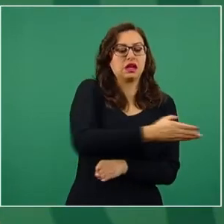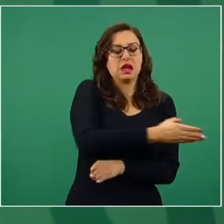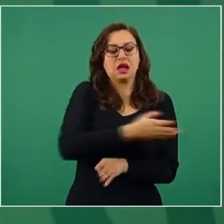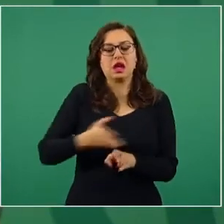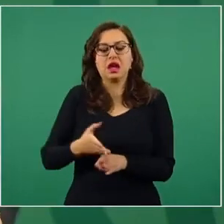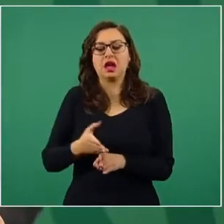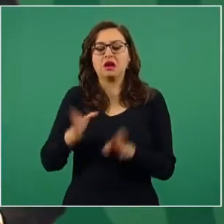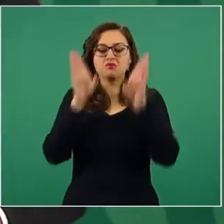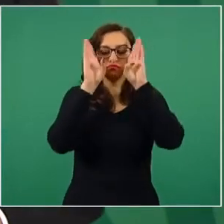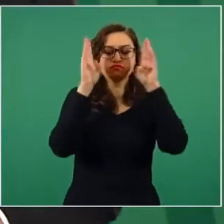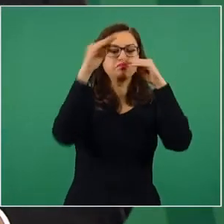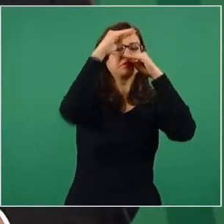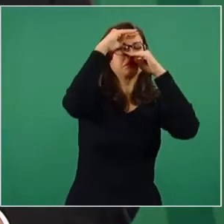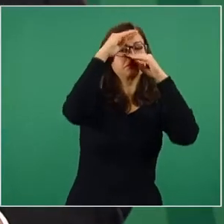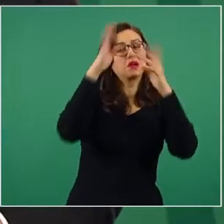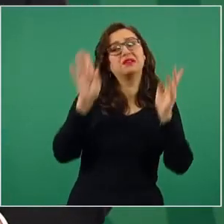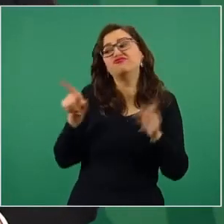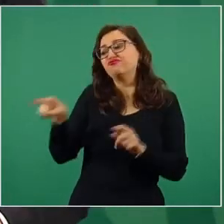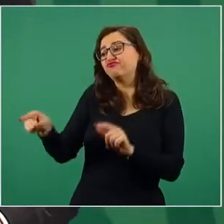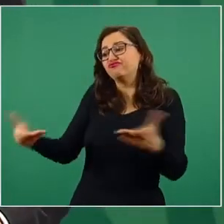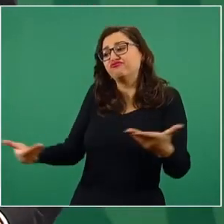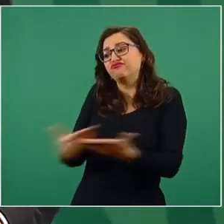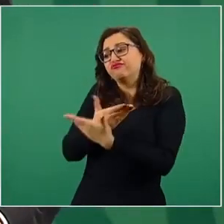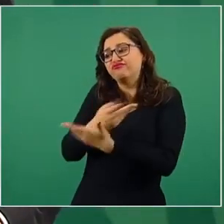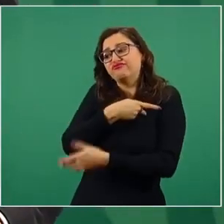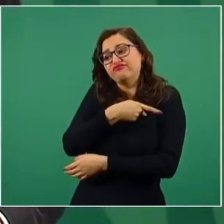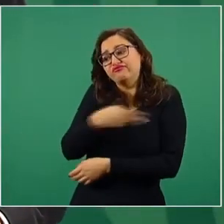pobre tiene que morir pobre,